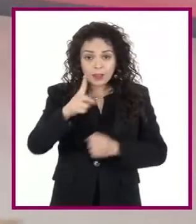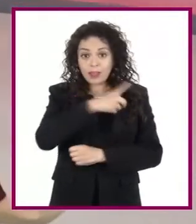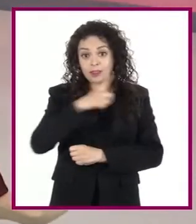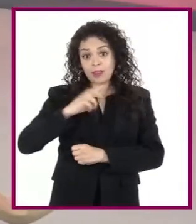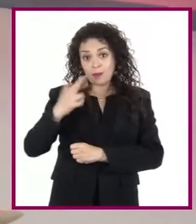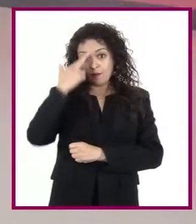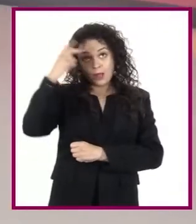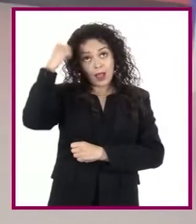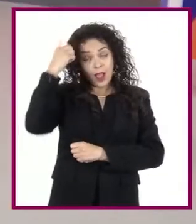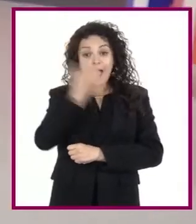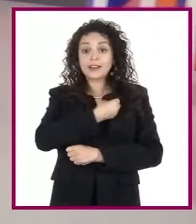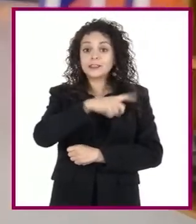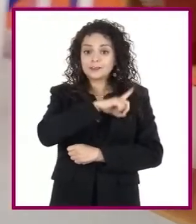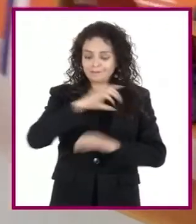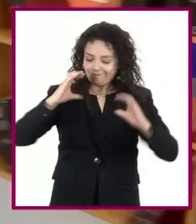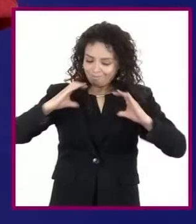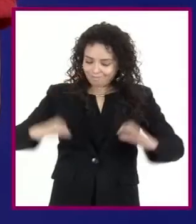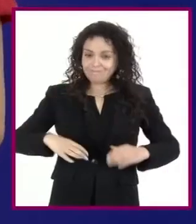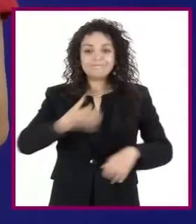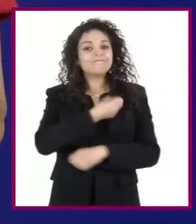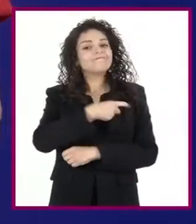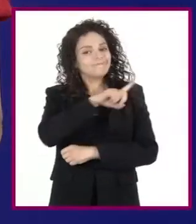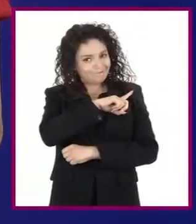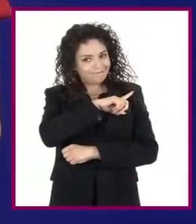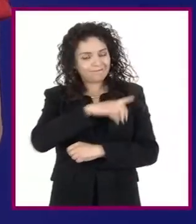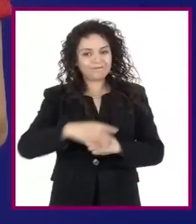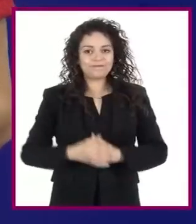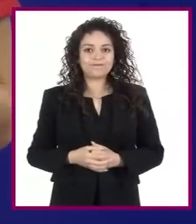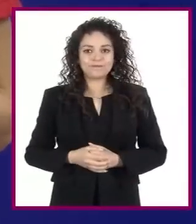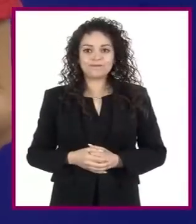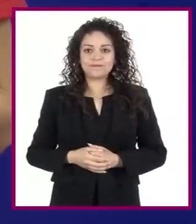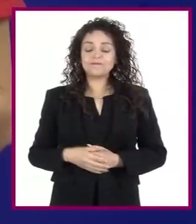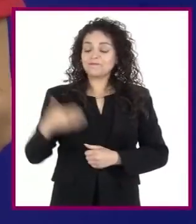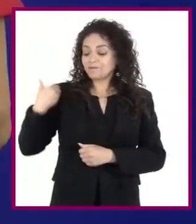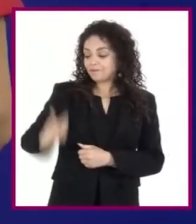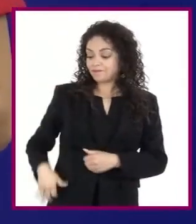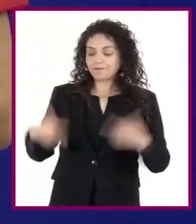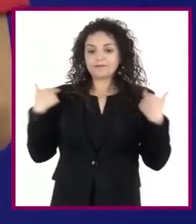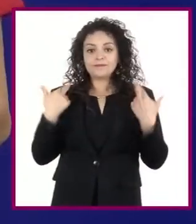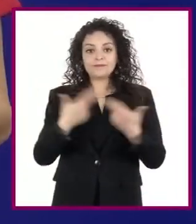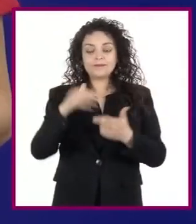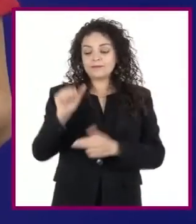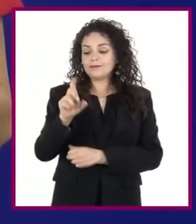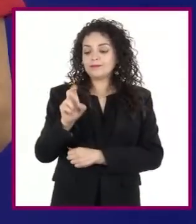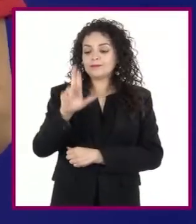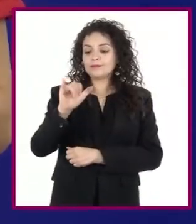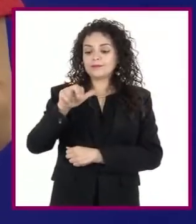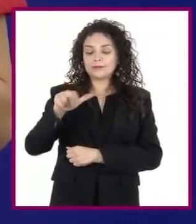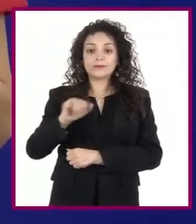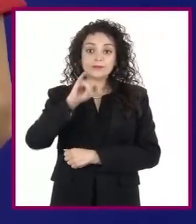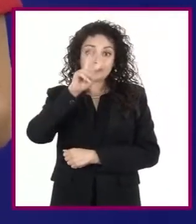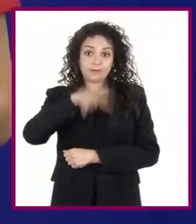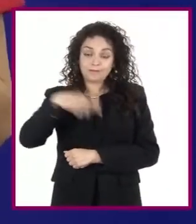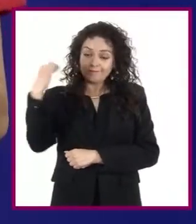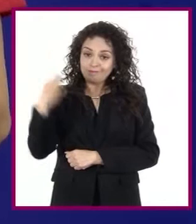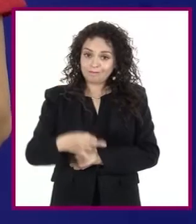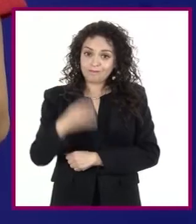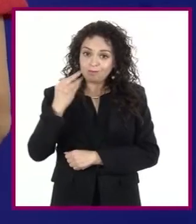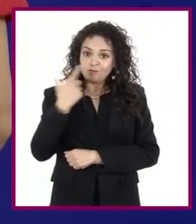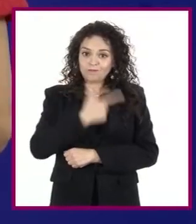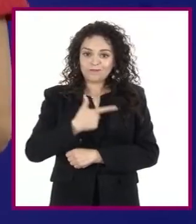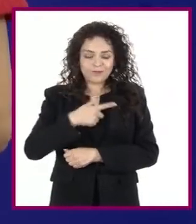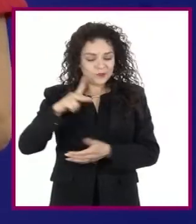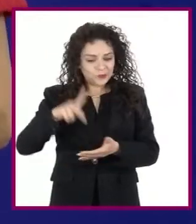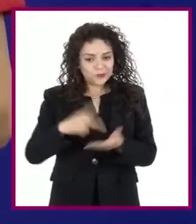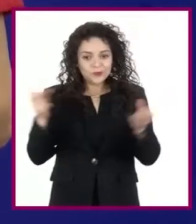sana en cuerpo sano. Soy la profesora Adriana Orozco Sánchez y efectivamente es un gusto